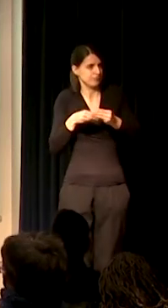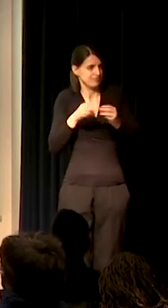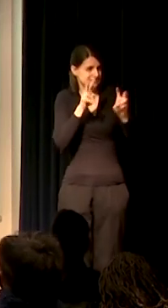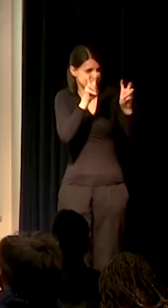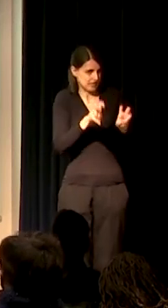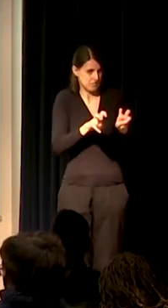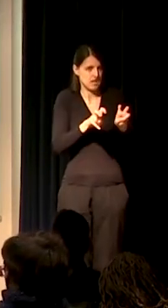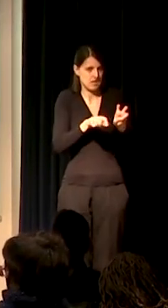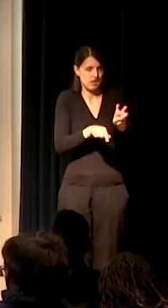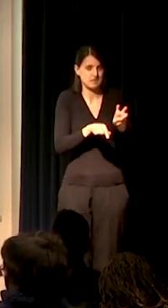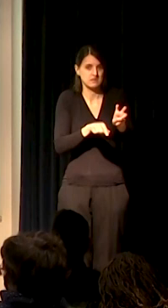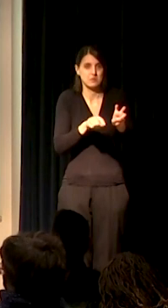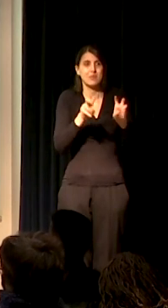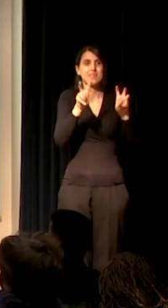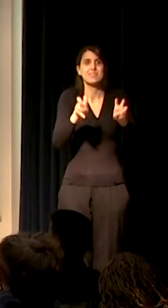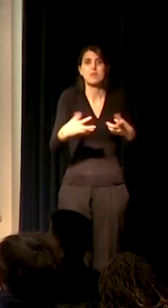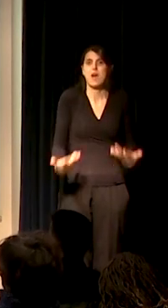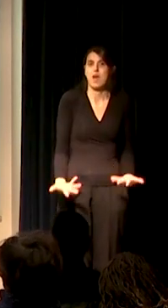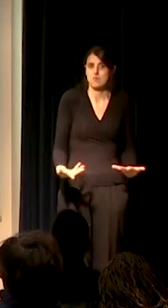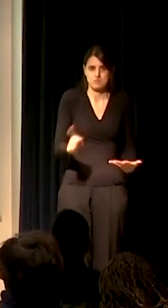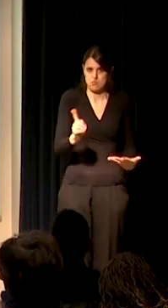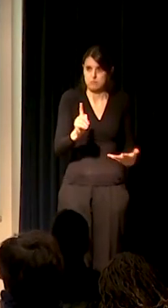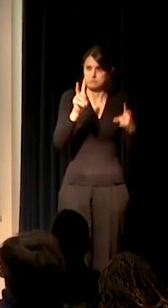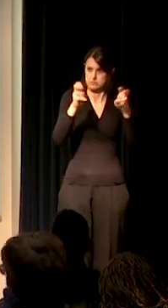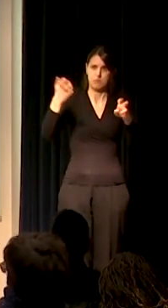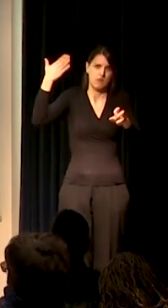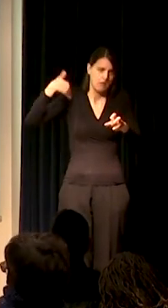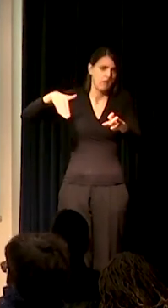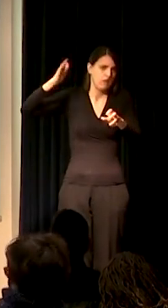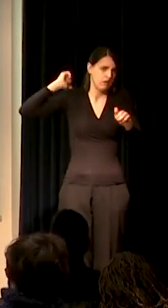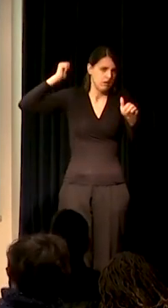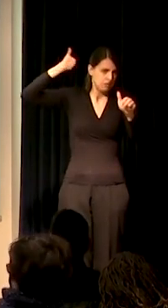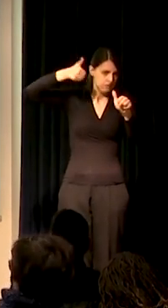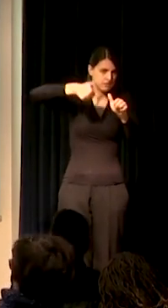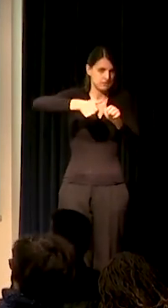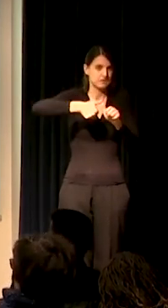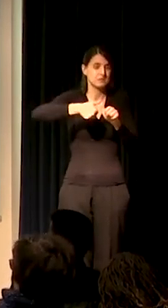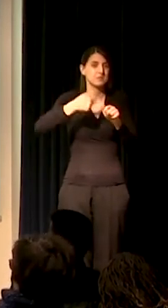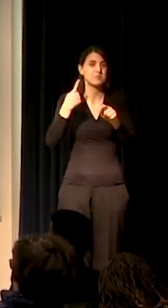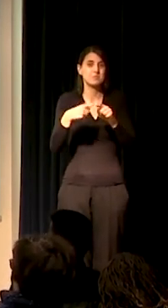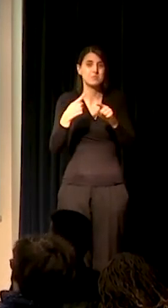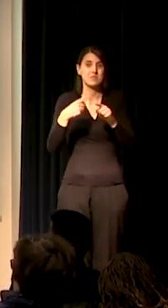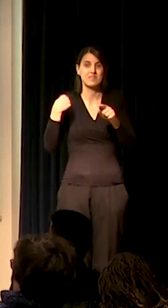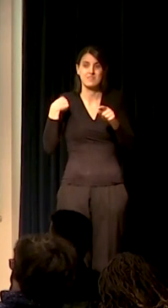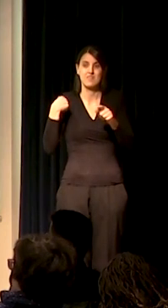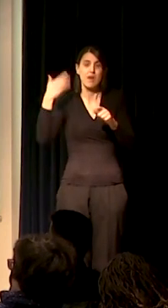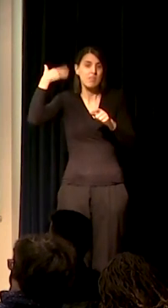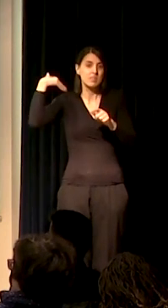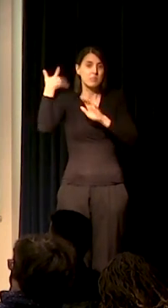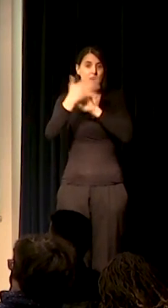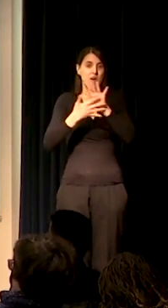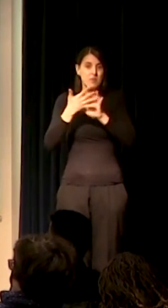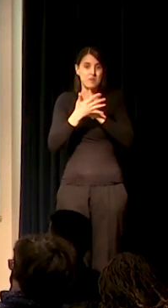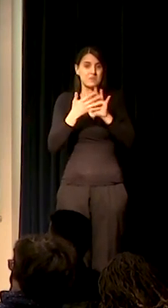Porque no es un tema actual, ¿no? Es un tema que ha estado presente. Porque en realidad, cuando estamos haciendo ese cruce estamos hablando de